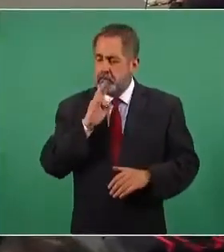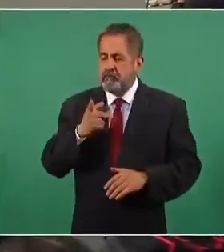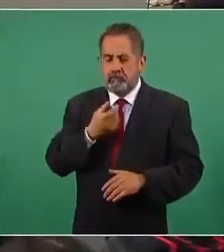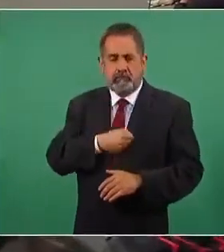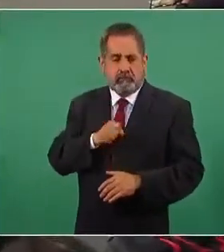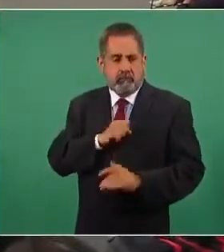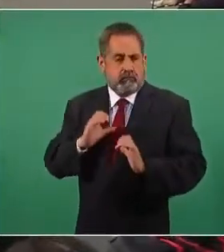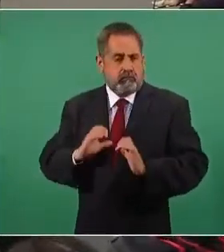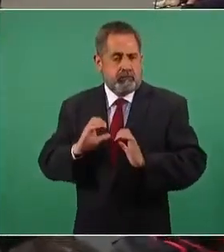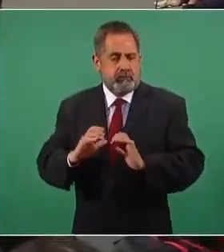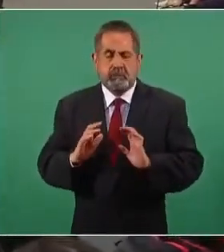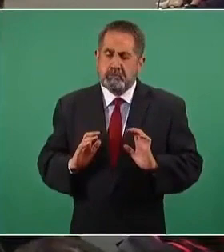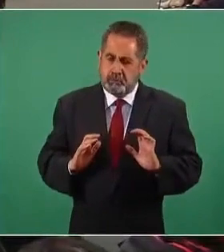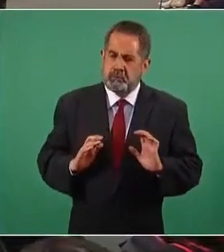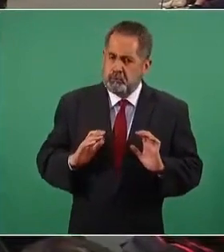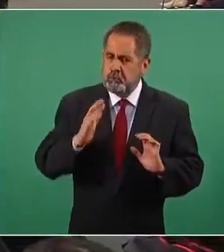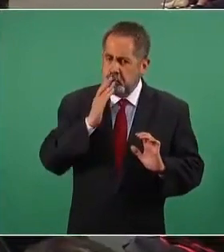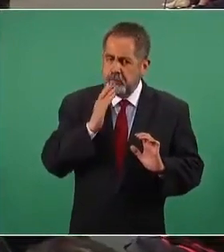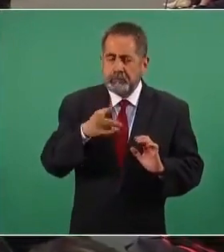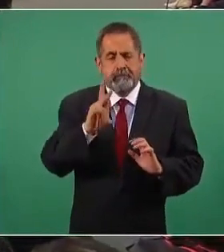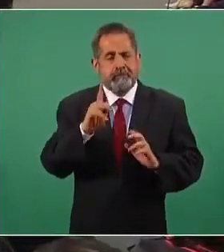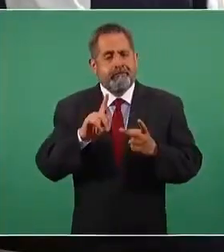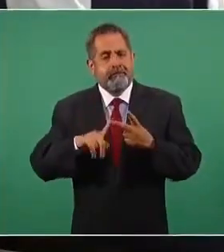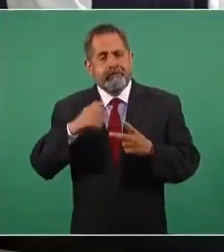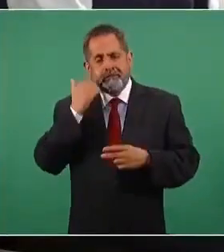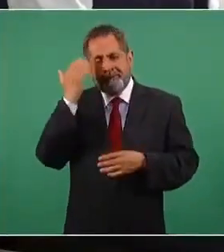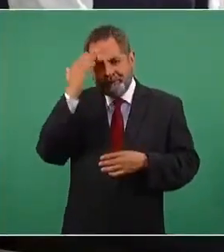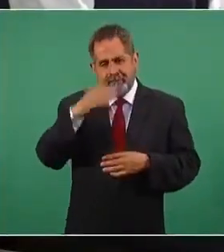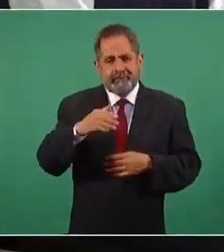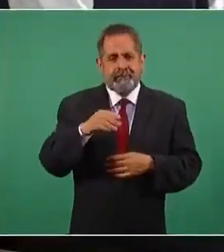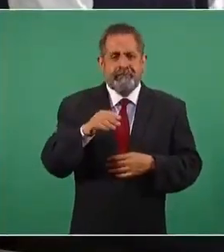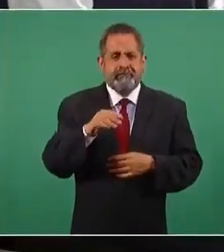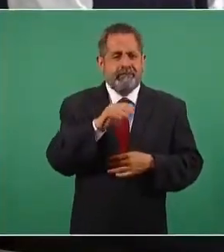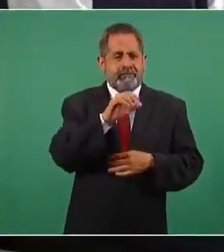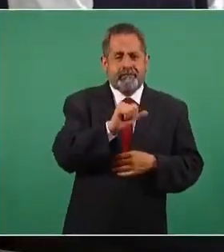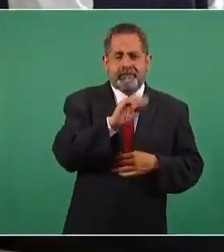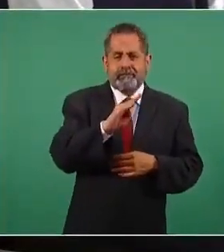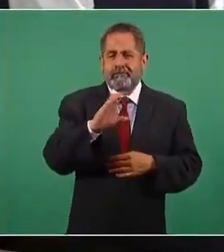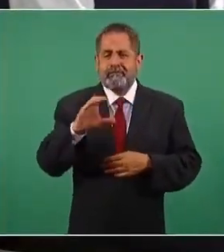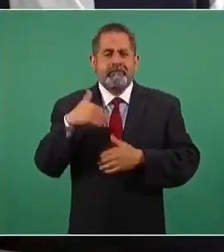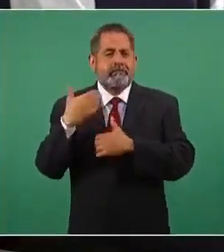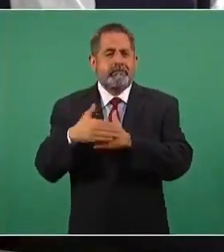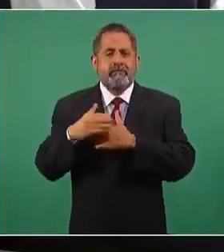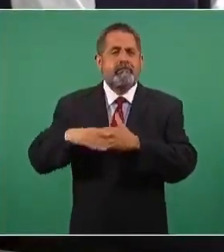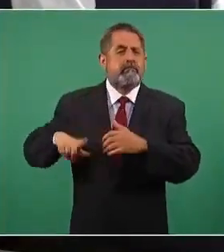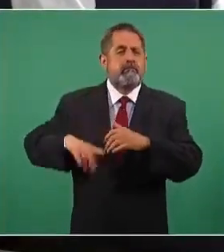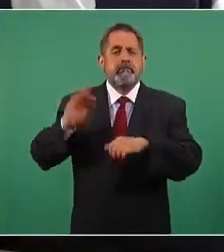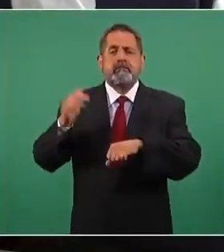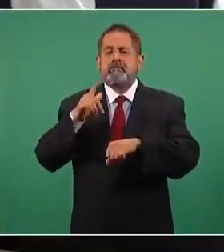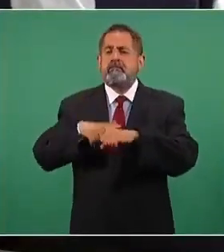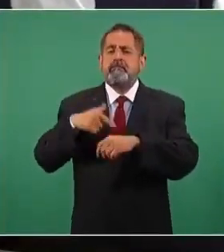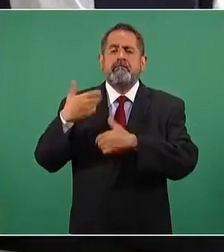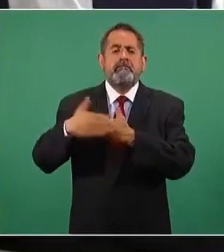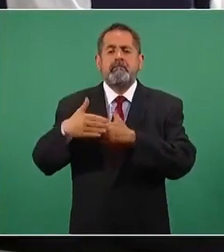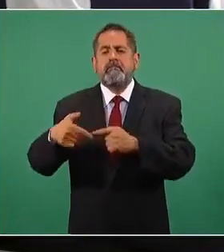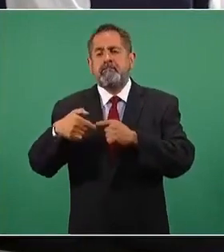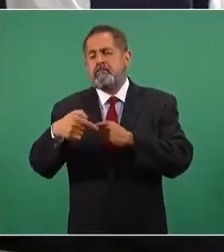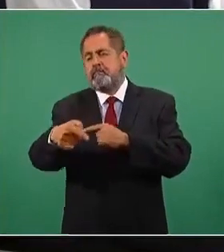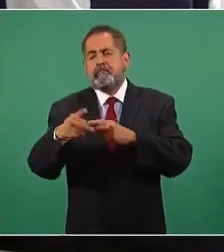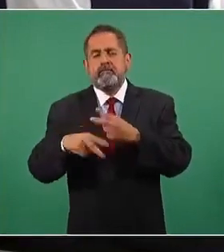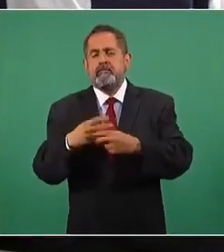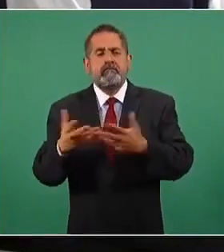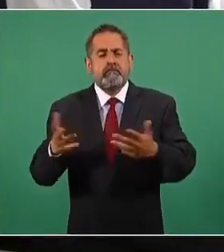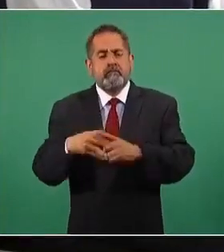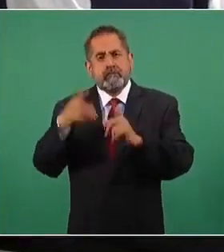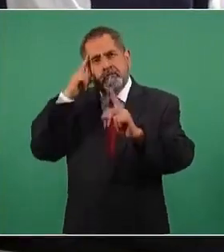mexicanos. Pero básicamente, presidente, quiero conocer el ABC de este plan que implementará el gobierno federal para el resto de su mandato, las